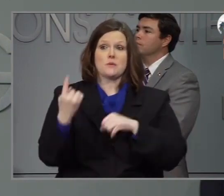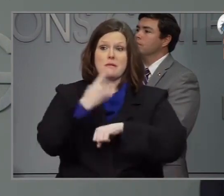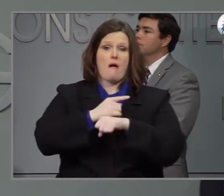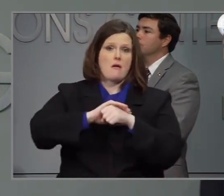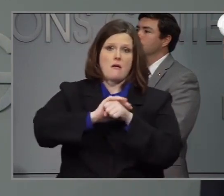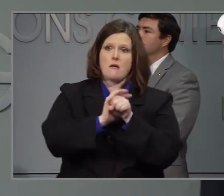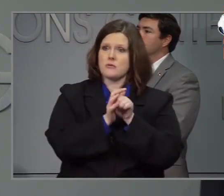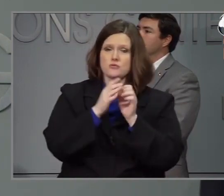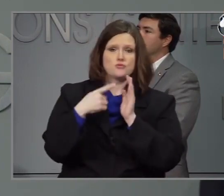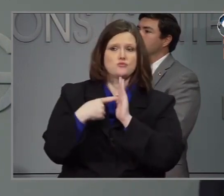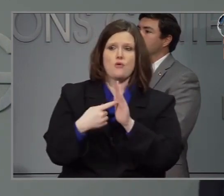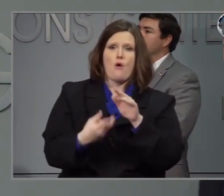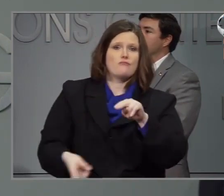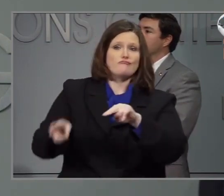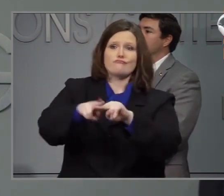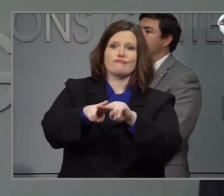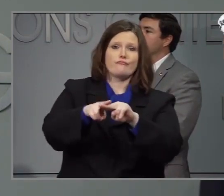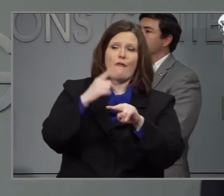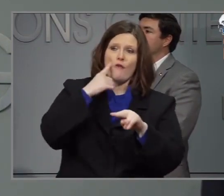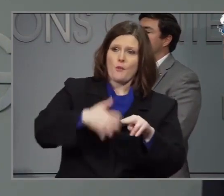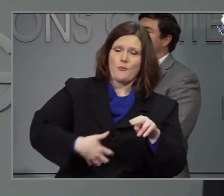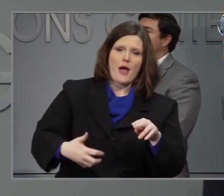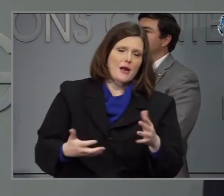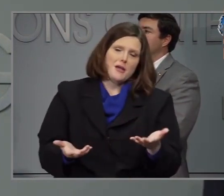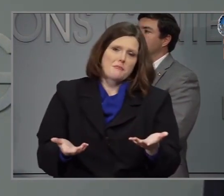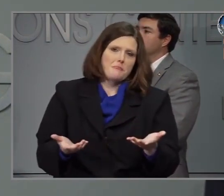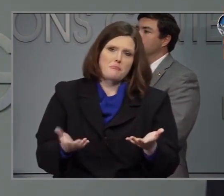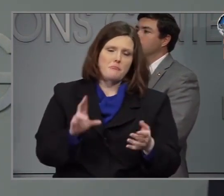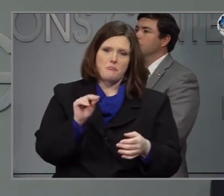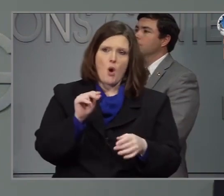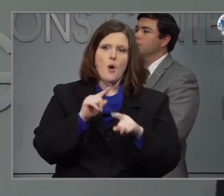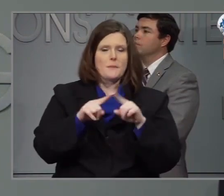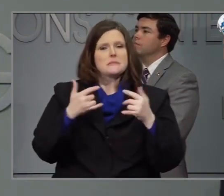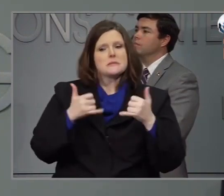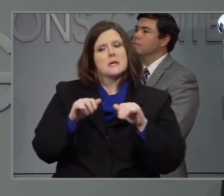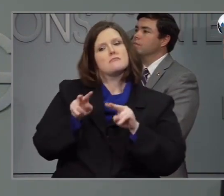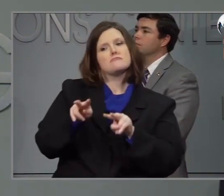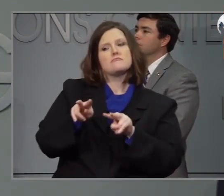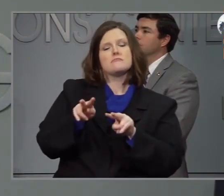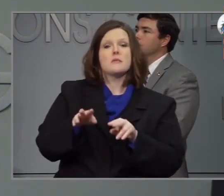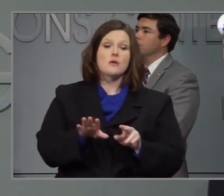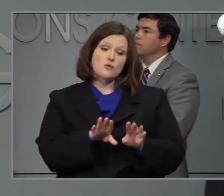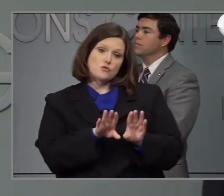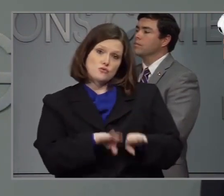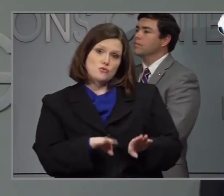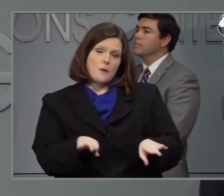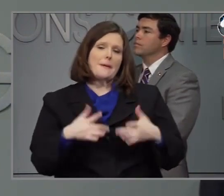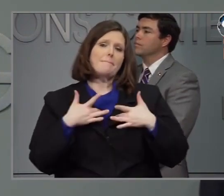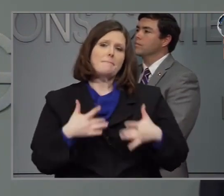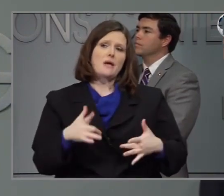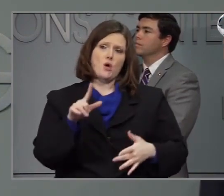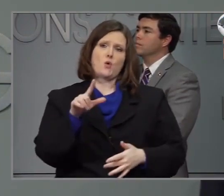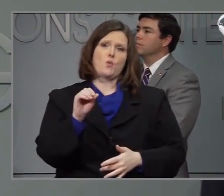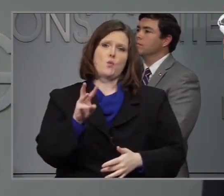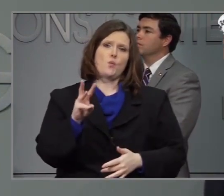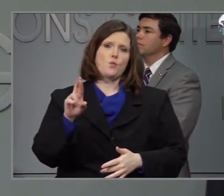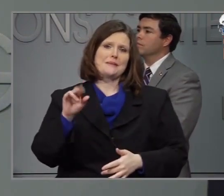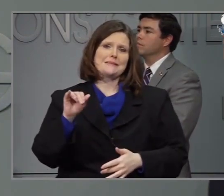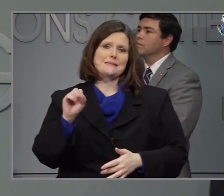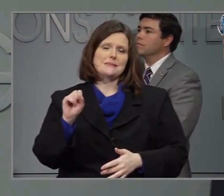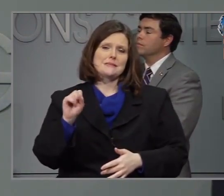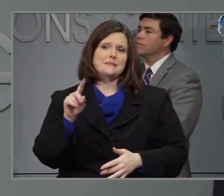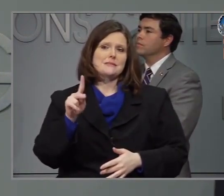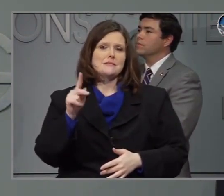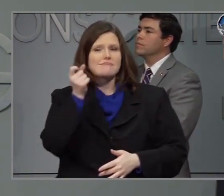viral severa sin embargo la la información como bill nighy no ha mostrado que se haya incrementado el riesgo los niños